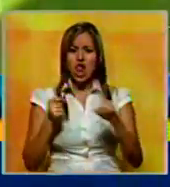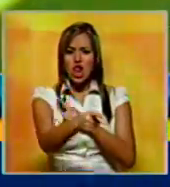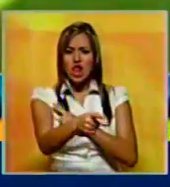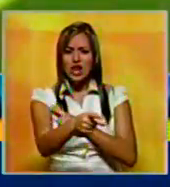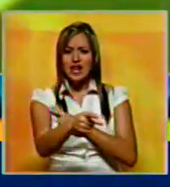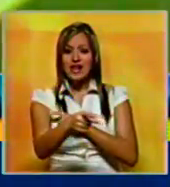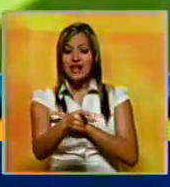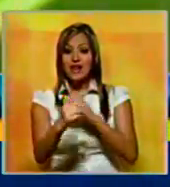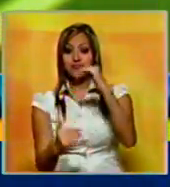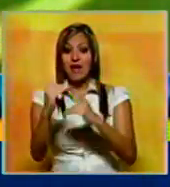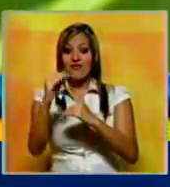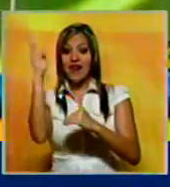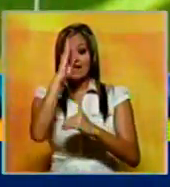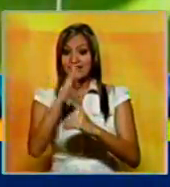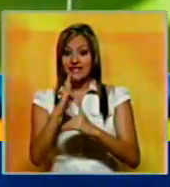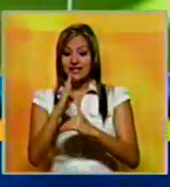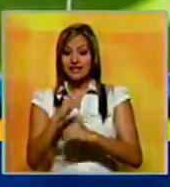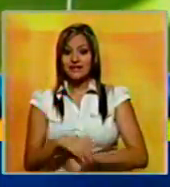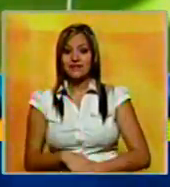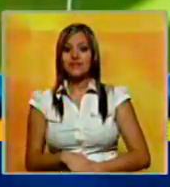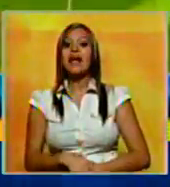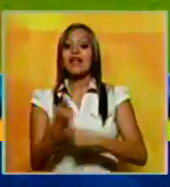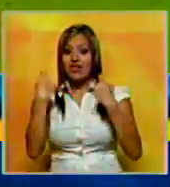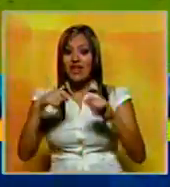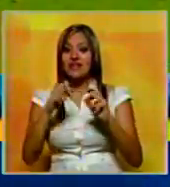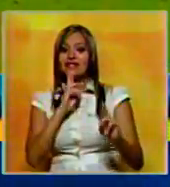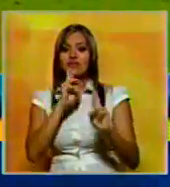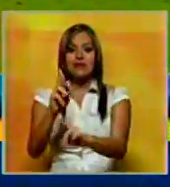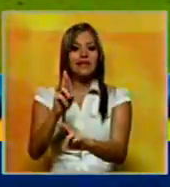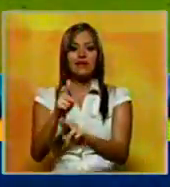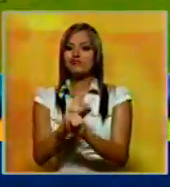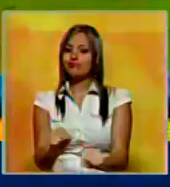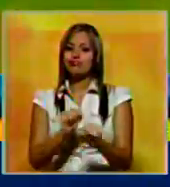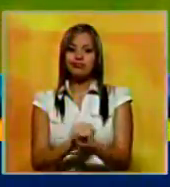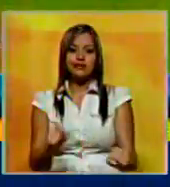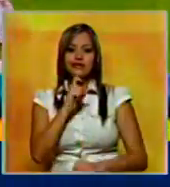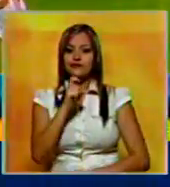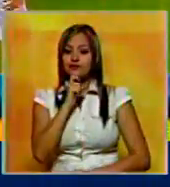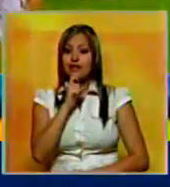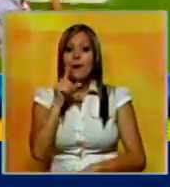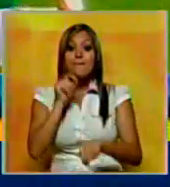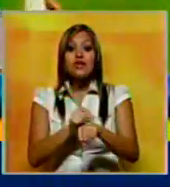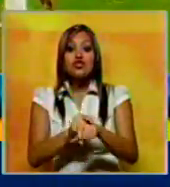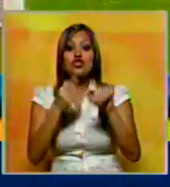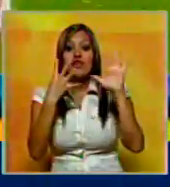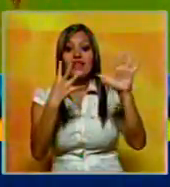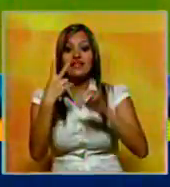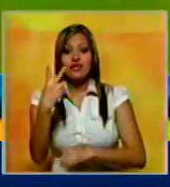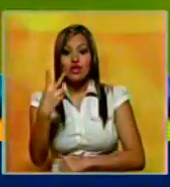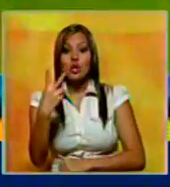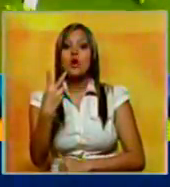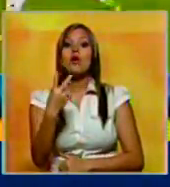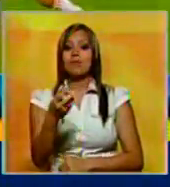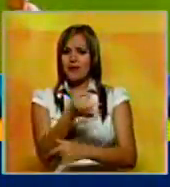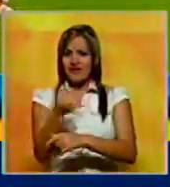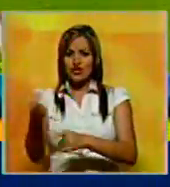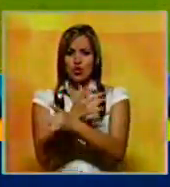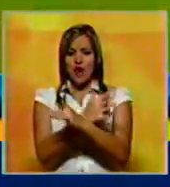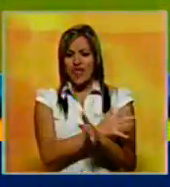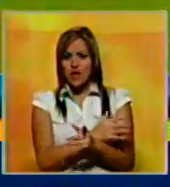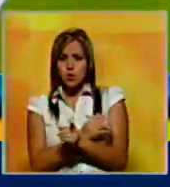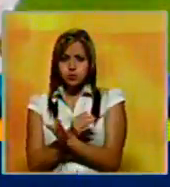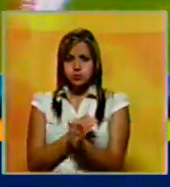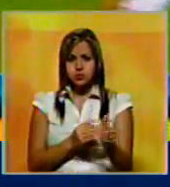adelant Brasil si bien El Tri intentó reaccionar no pudo al minuto 92 vino una buena jugada de Neymar para